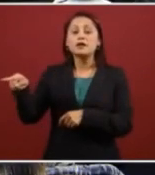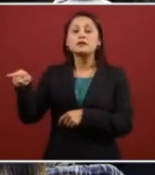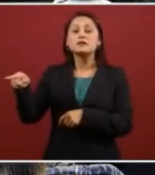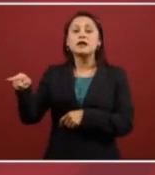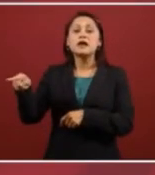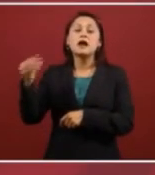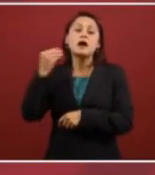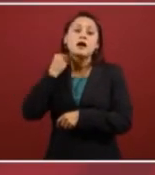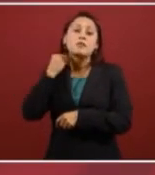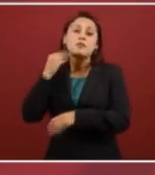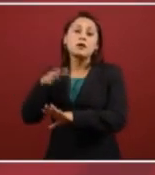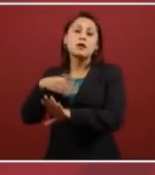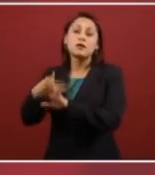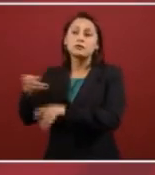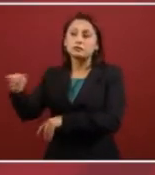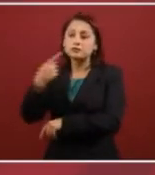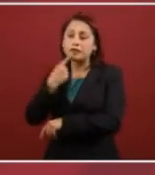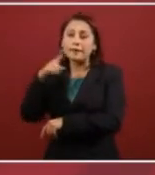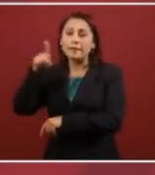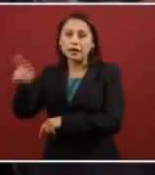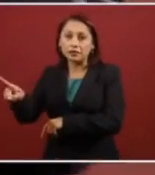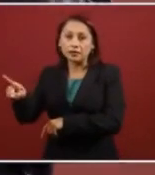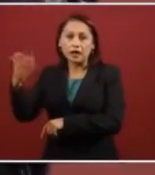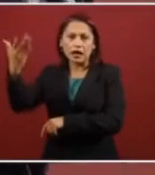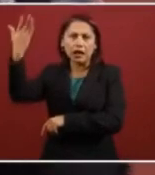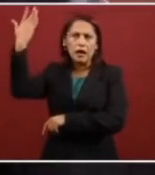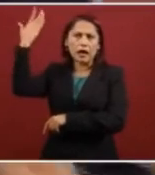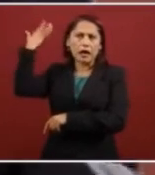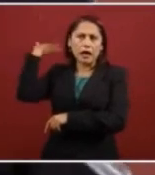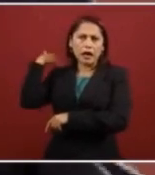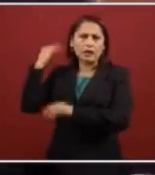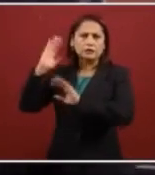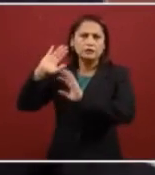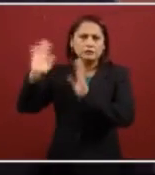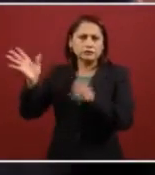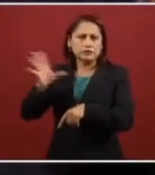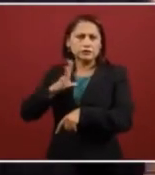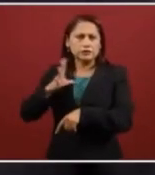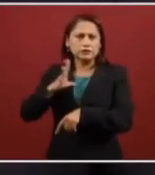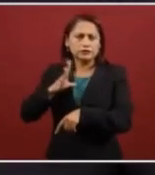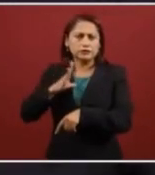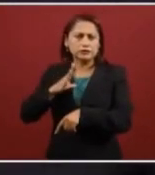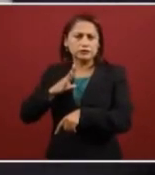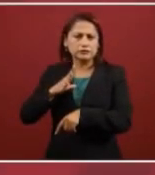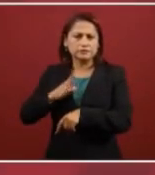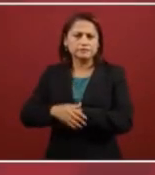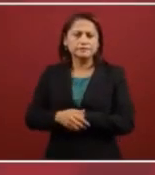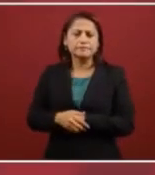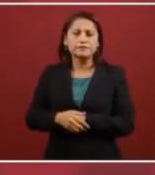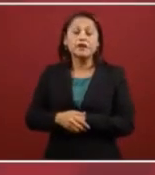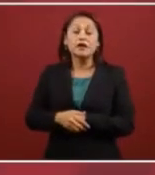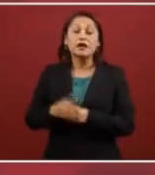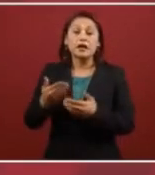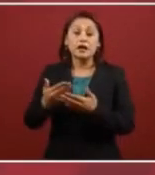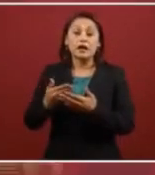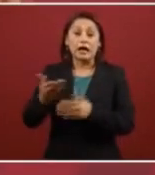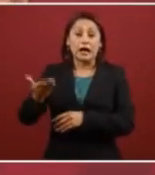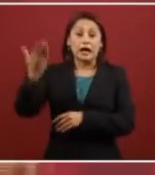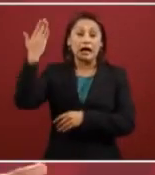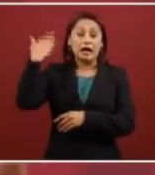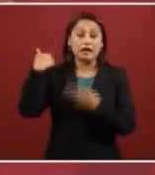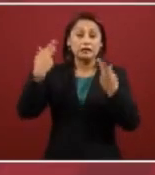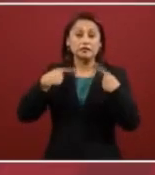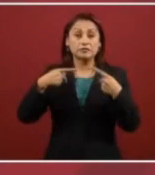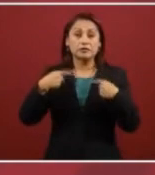conservatives. Porque querían tener un fiscal autónomo. They wanted to have